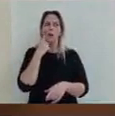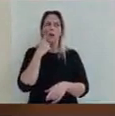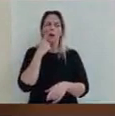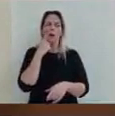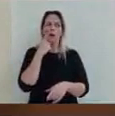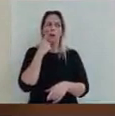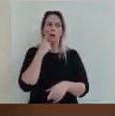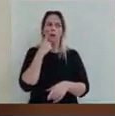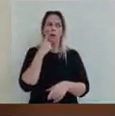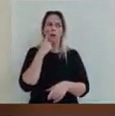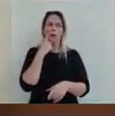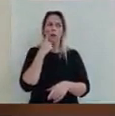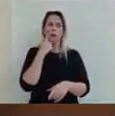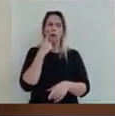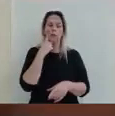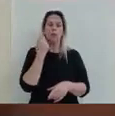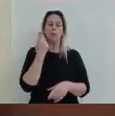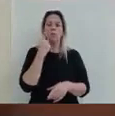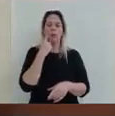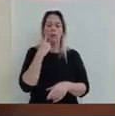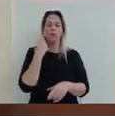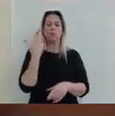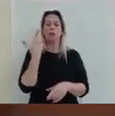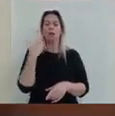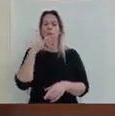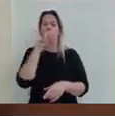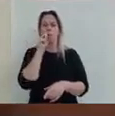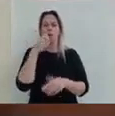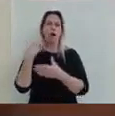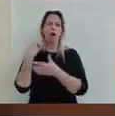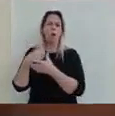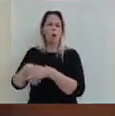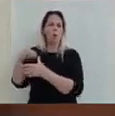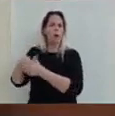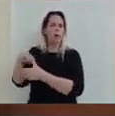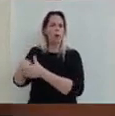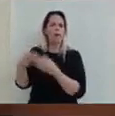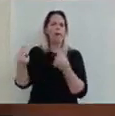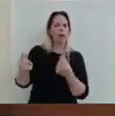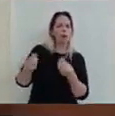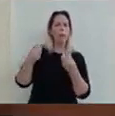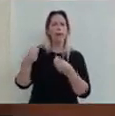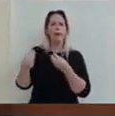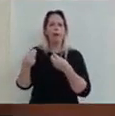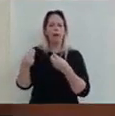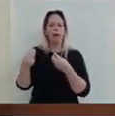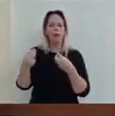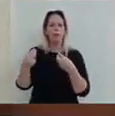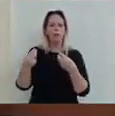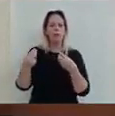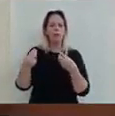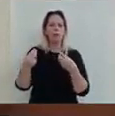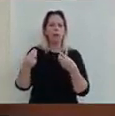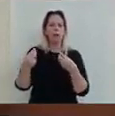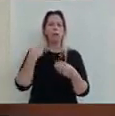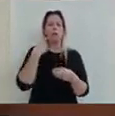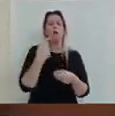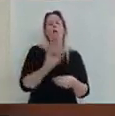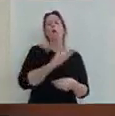noviembre para que esos fondos se utilicen. Me parece que ya se tienen que estar utilizando esos fondos. El Consejo Deliberante debe